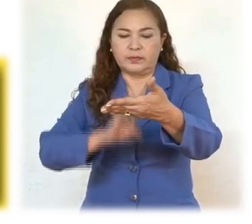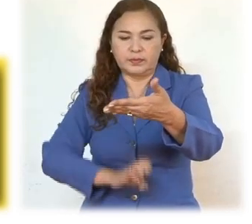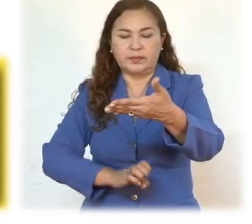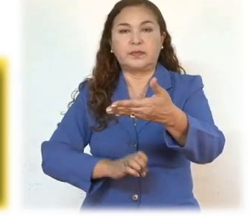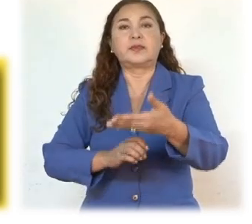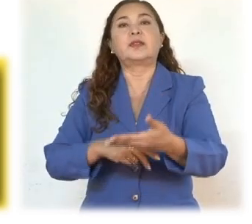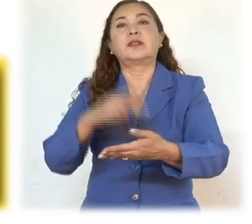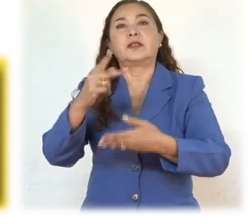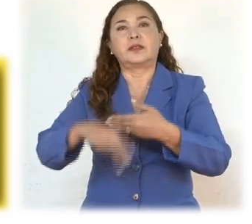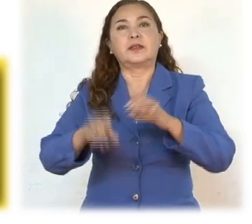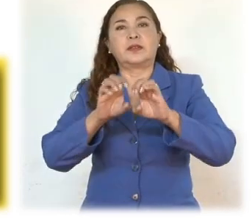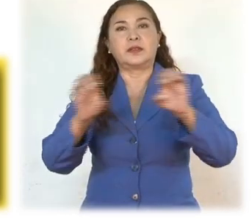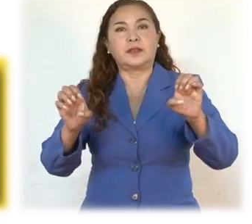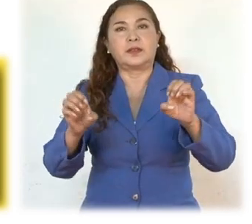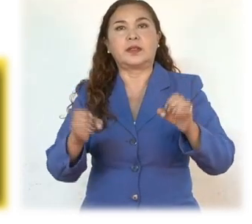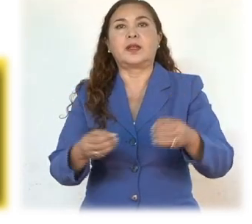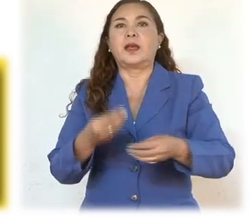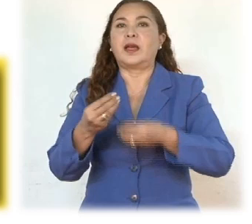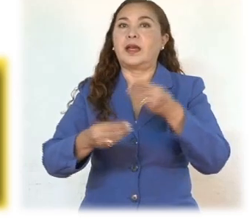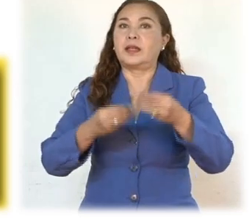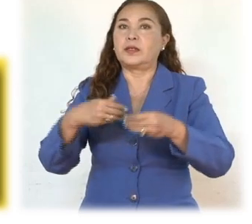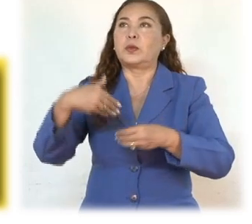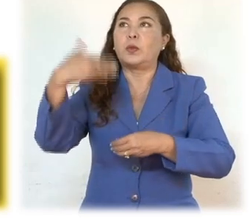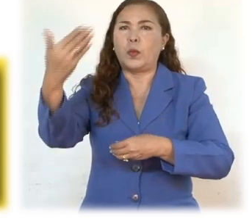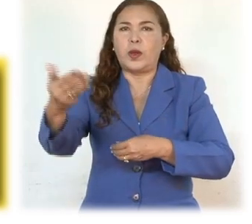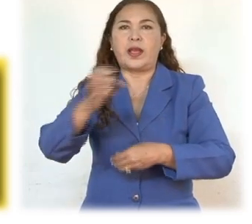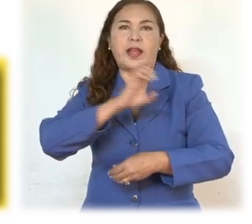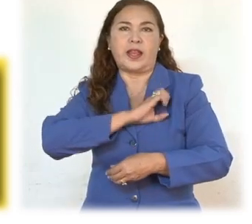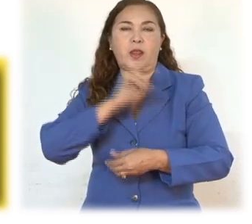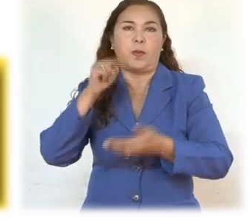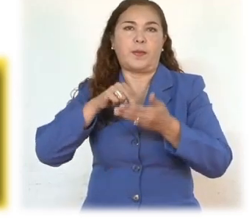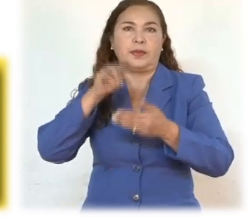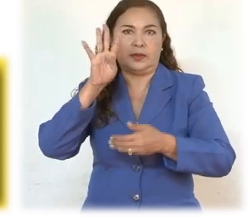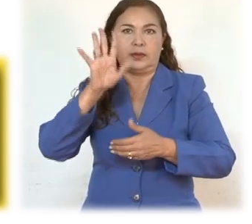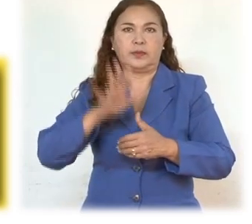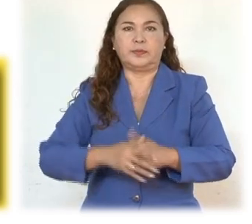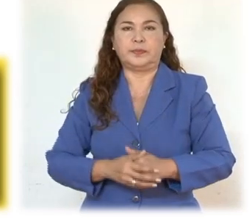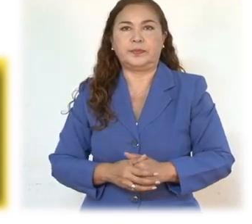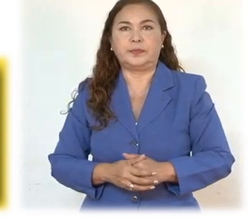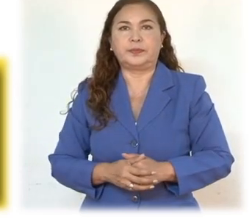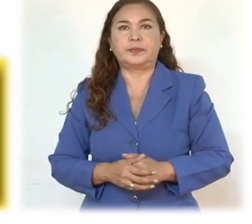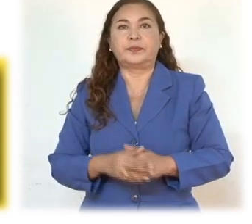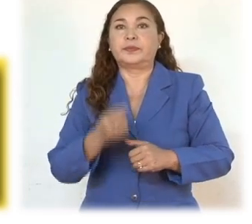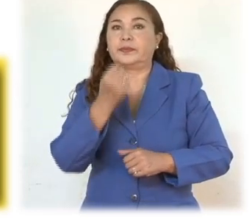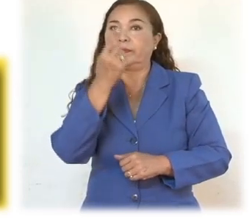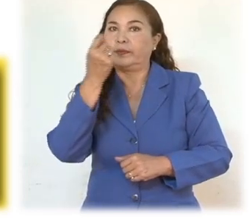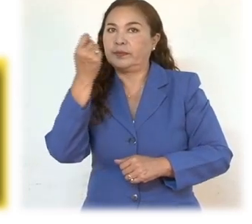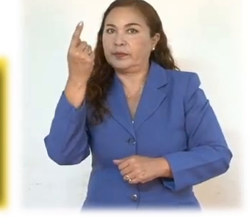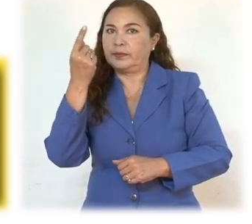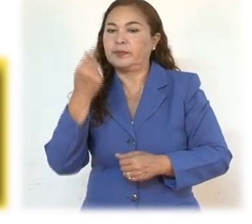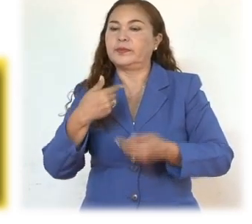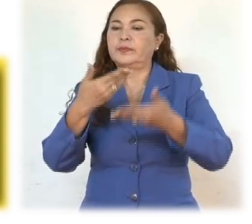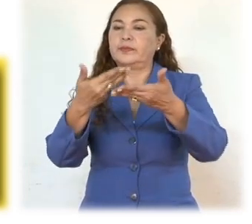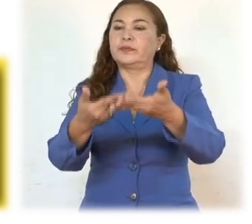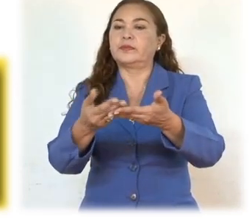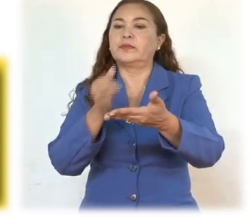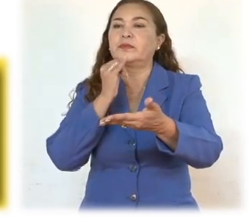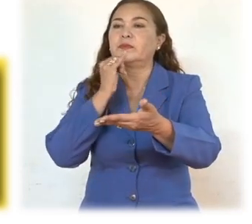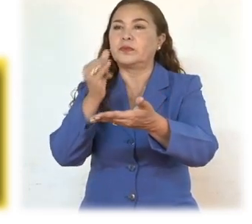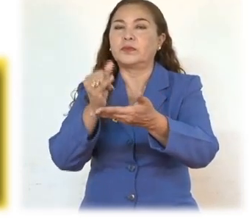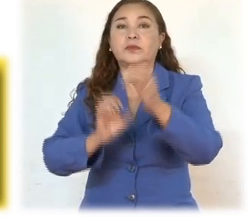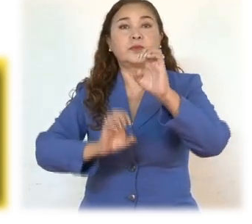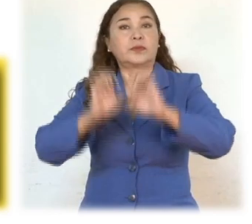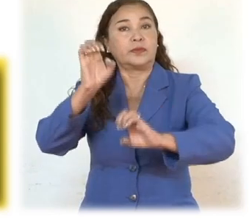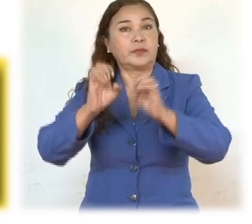de planificación didáctica a ejecutar en enero 2025 día 11 entrega de